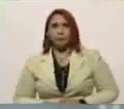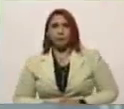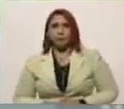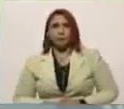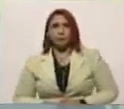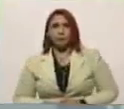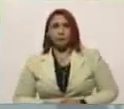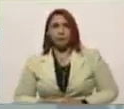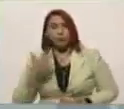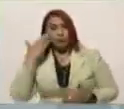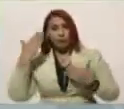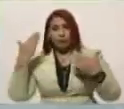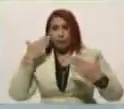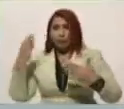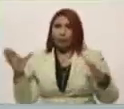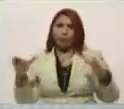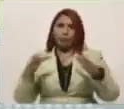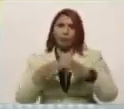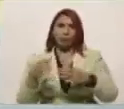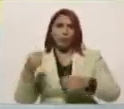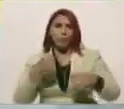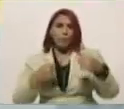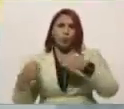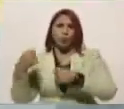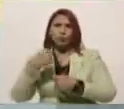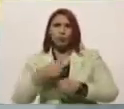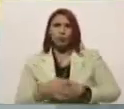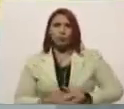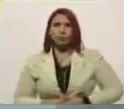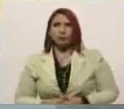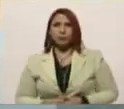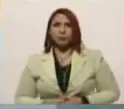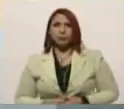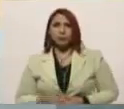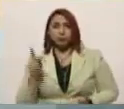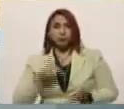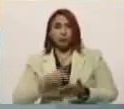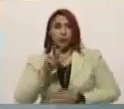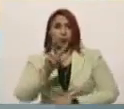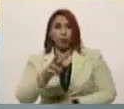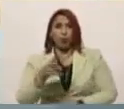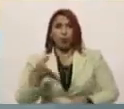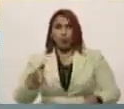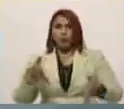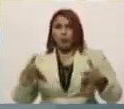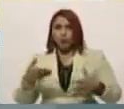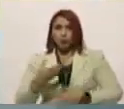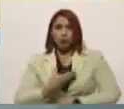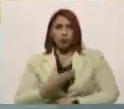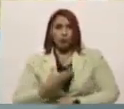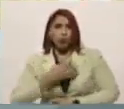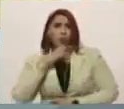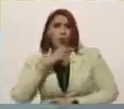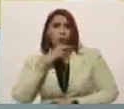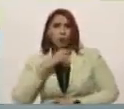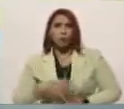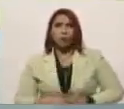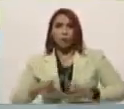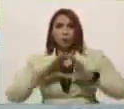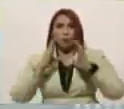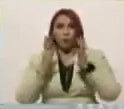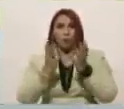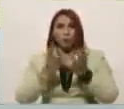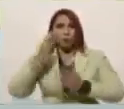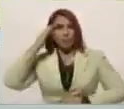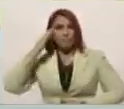Ahí saludé al equipo de boxeo que llegó con dos medallas de oro del Mundial Militar de